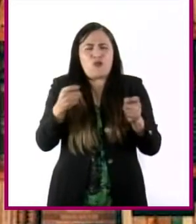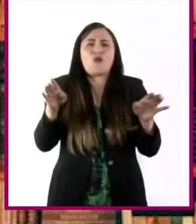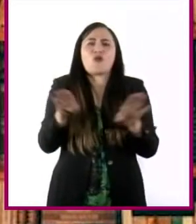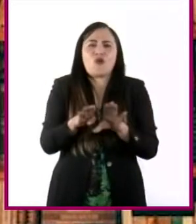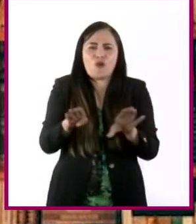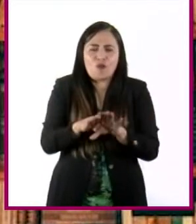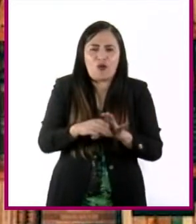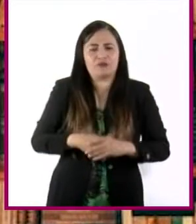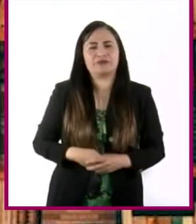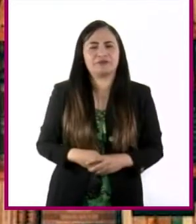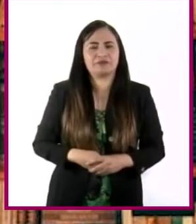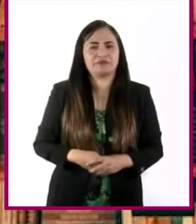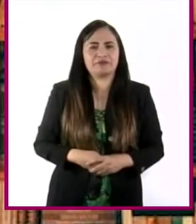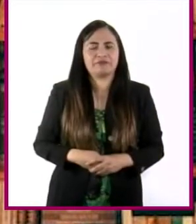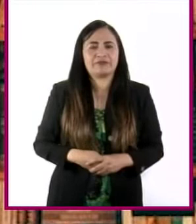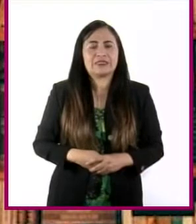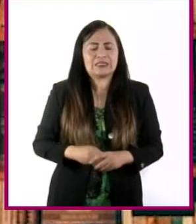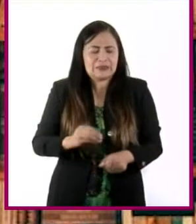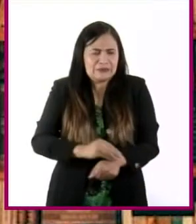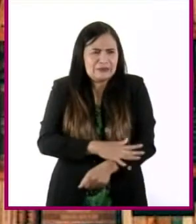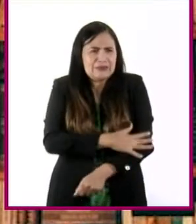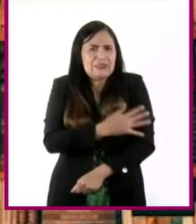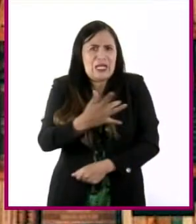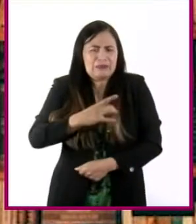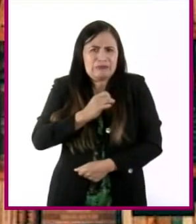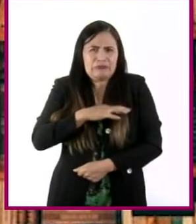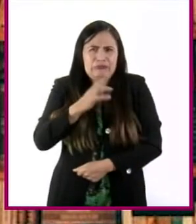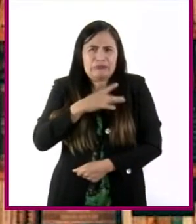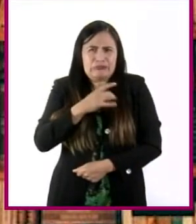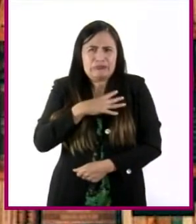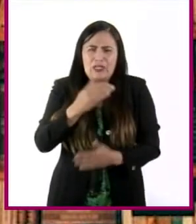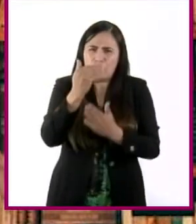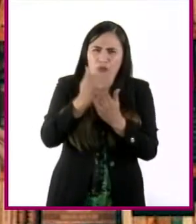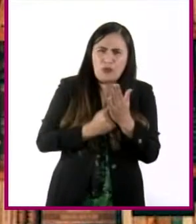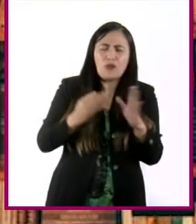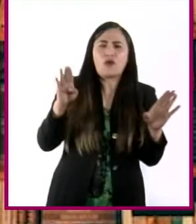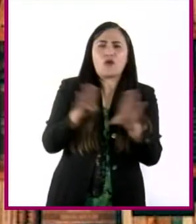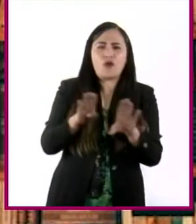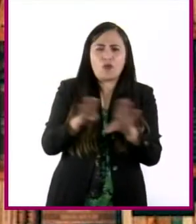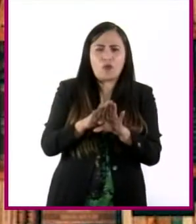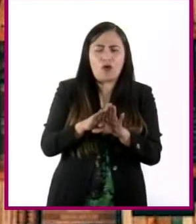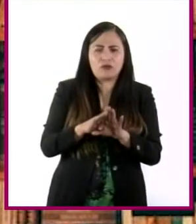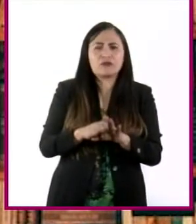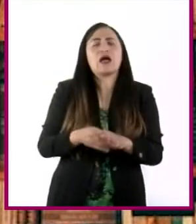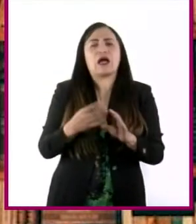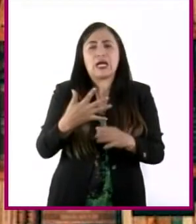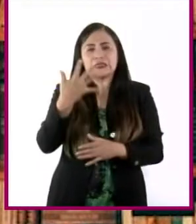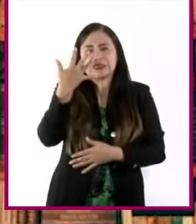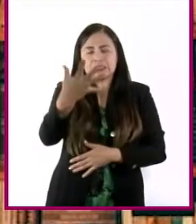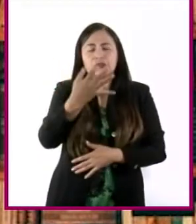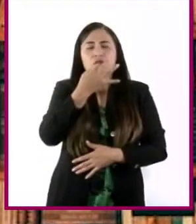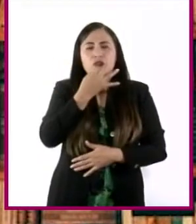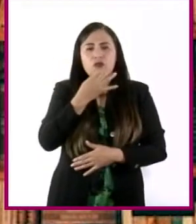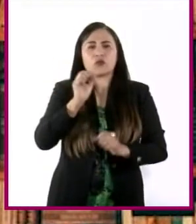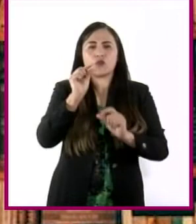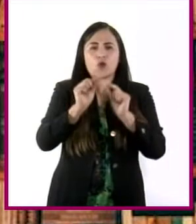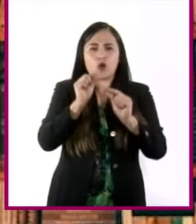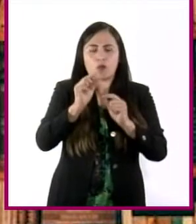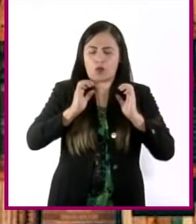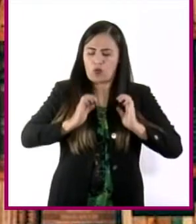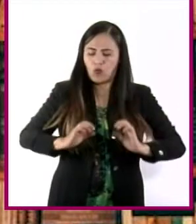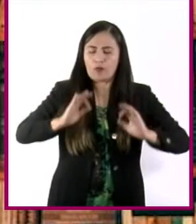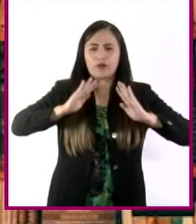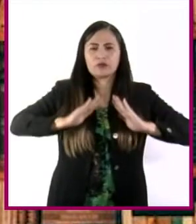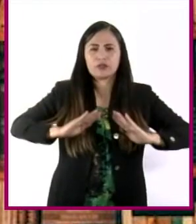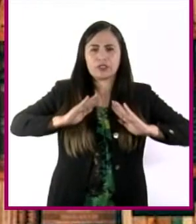ejemplo, se sabe que la sensación de miedo disminuye de manera significativa luego de los primeros 5 minutos. Además de que hay